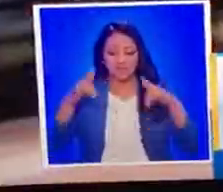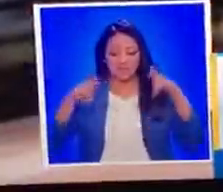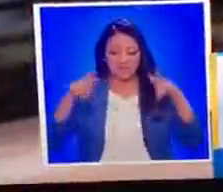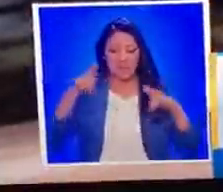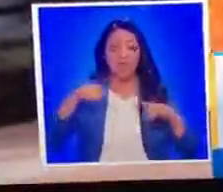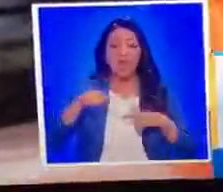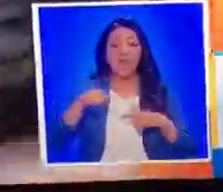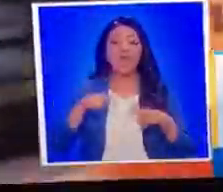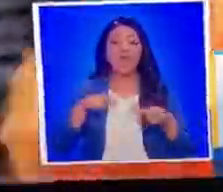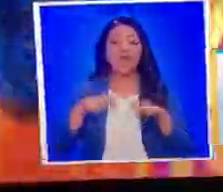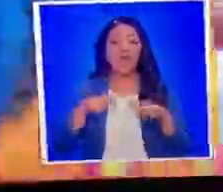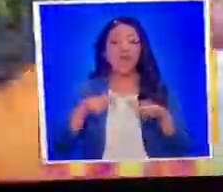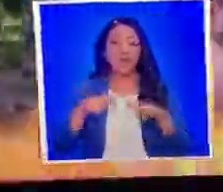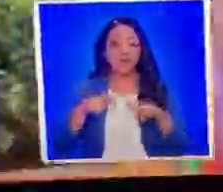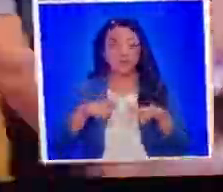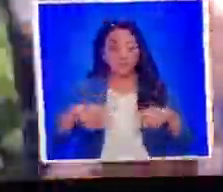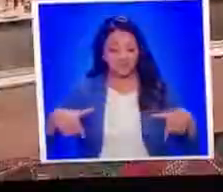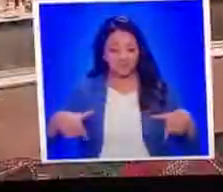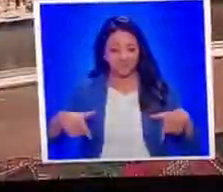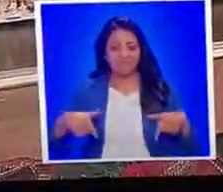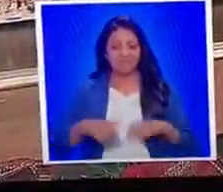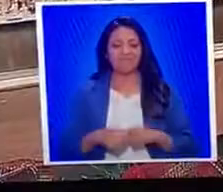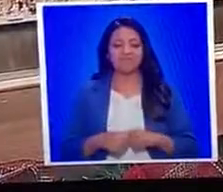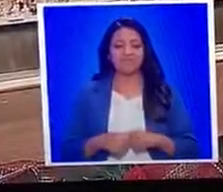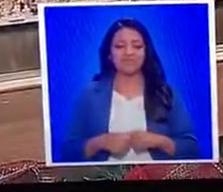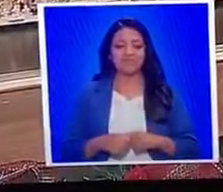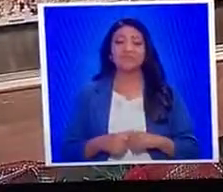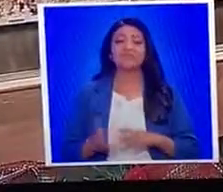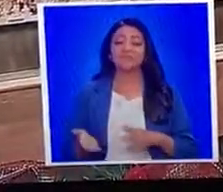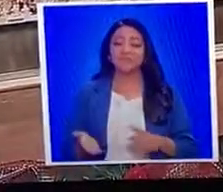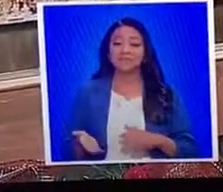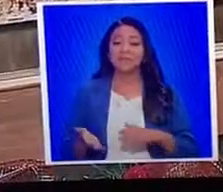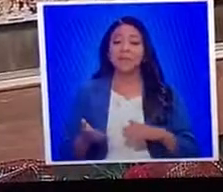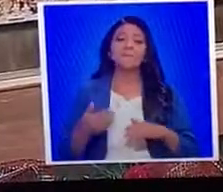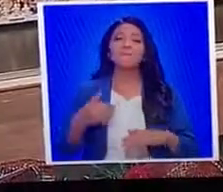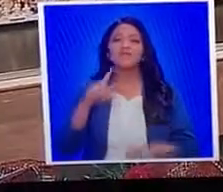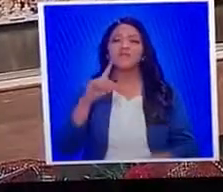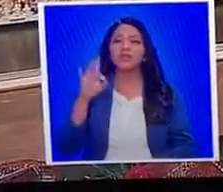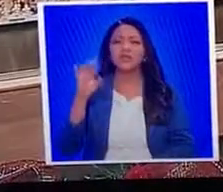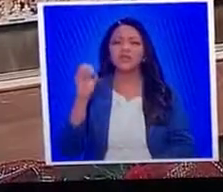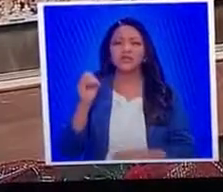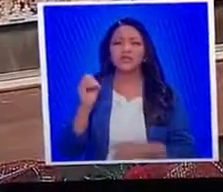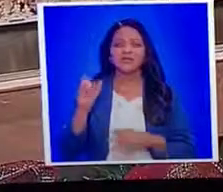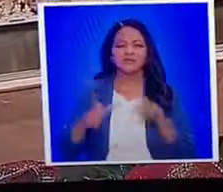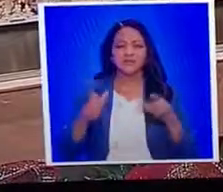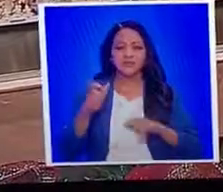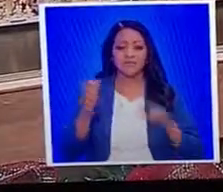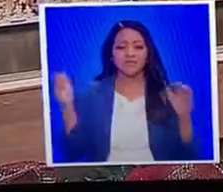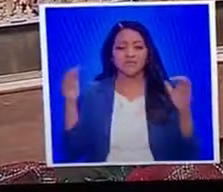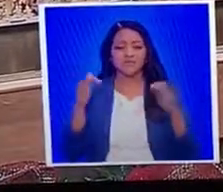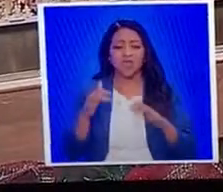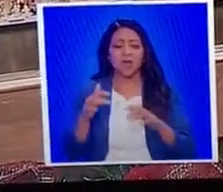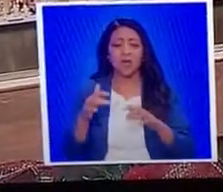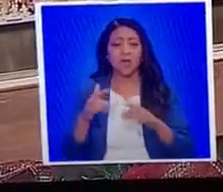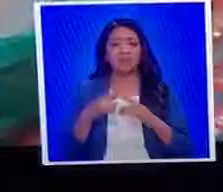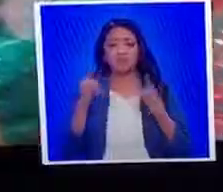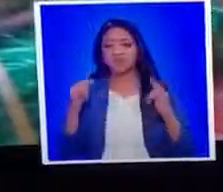en el Museo del Agua a las 12 del día. Más de 180 emprendedores participarán en el Gran Bazar